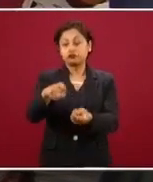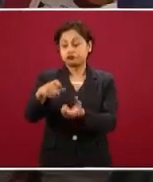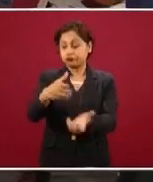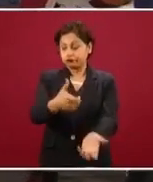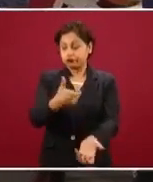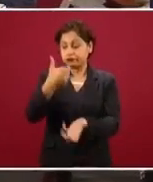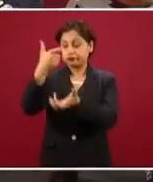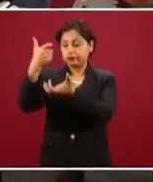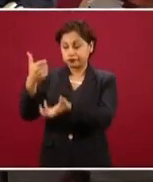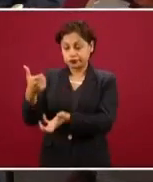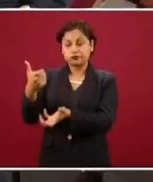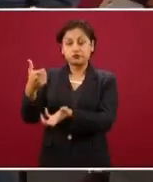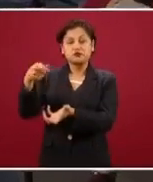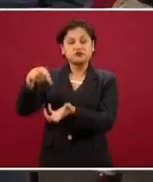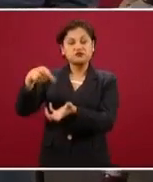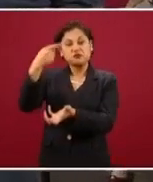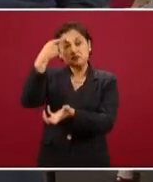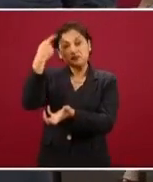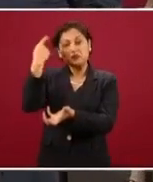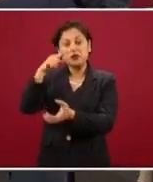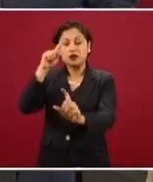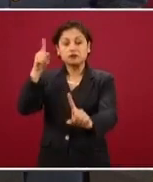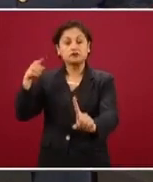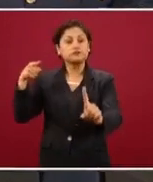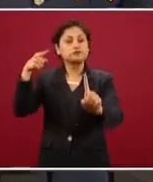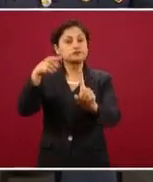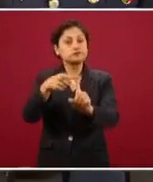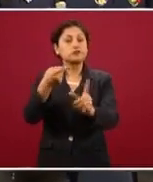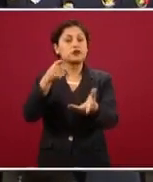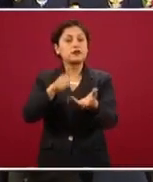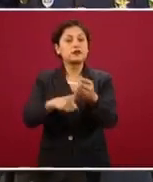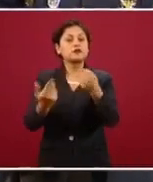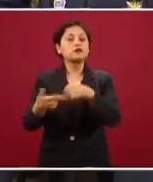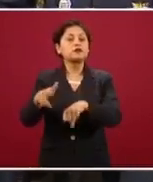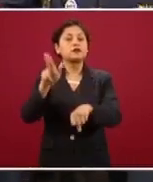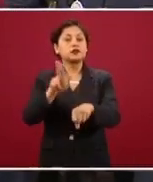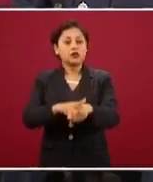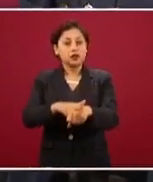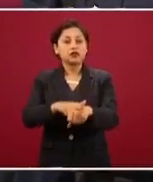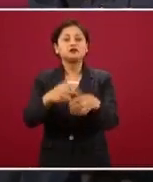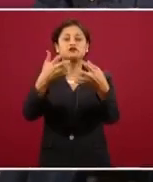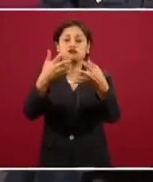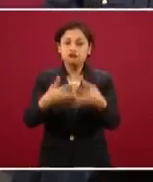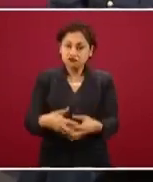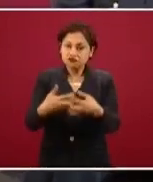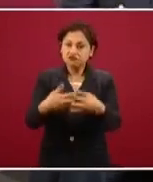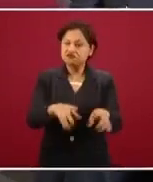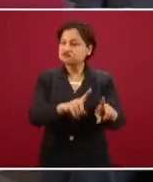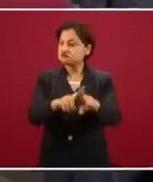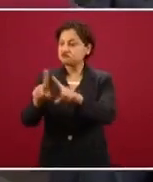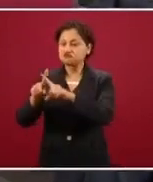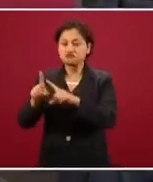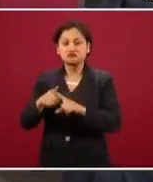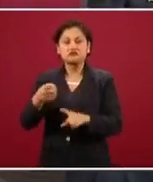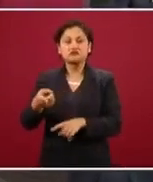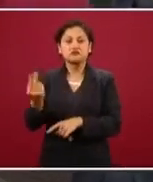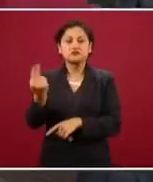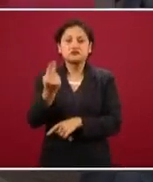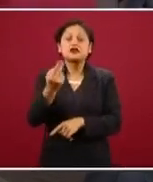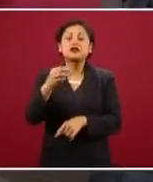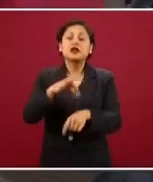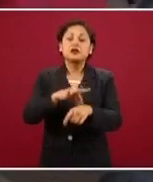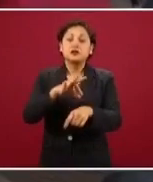equipos en los hospitales, que nos hacen falta equipos médicos. Vamos a darle